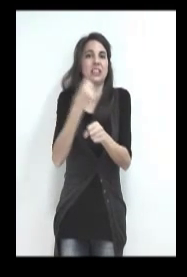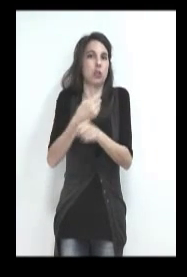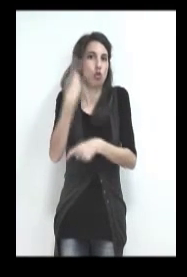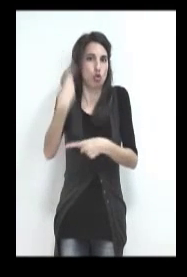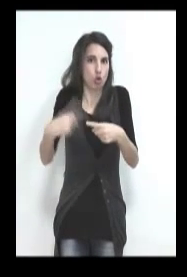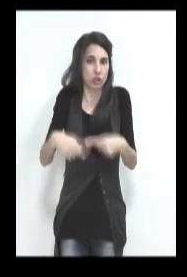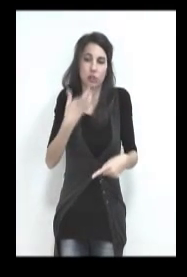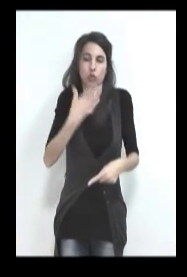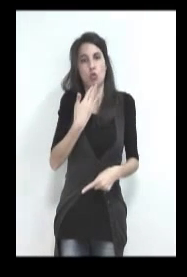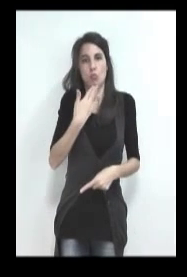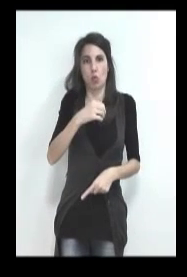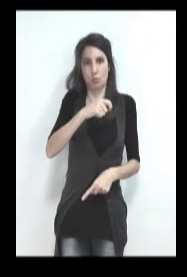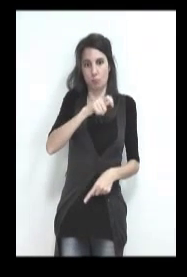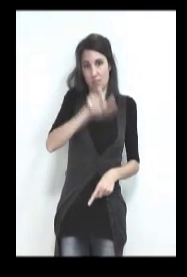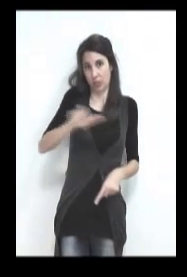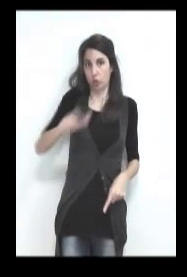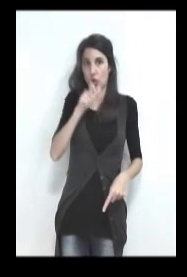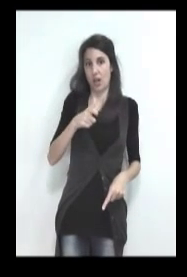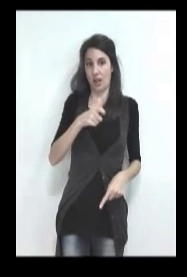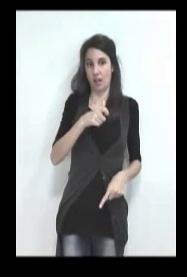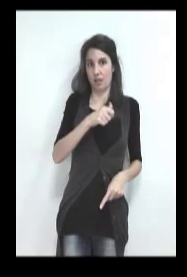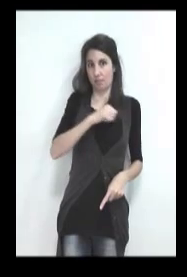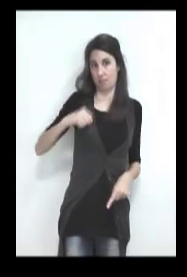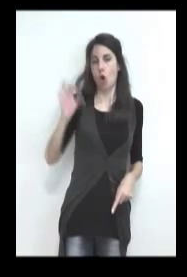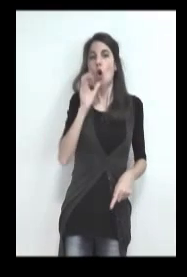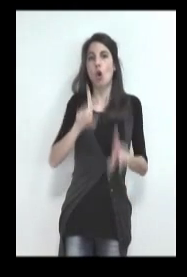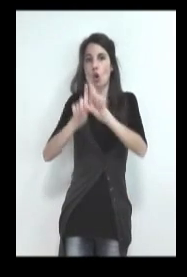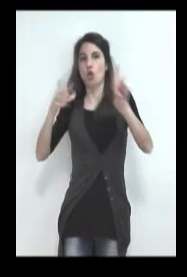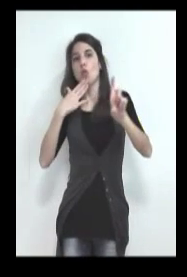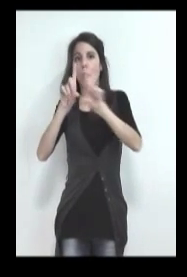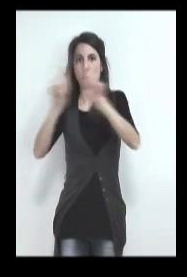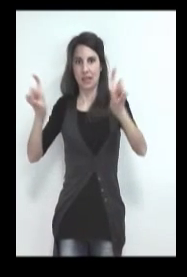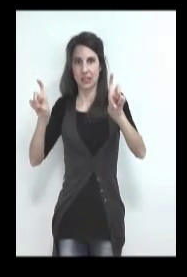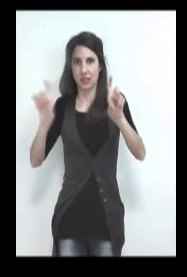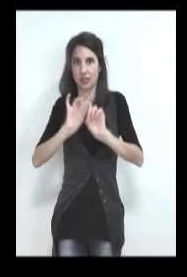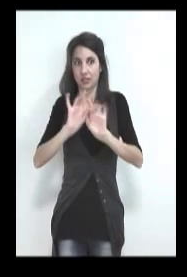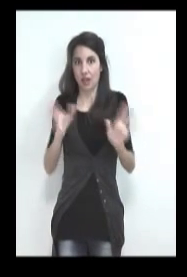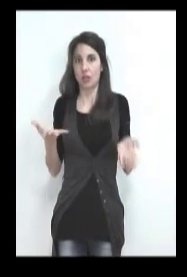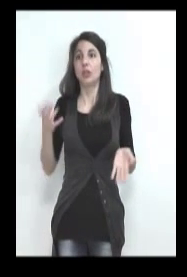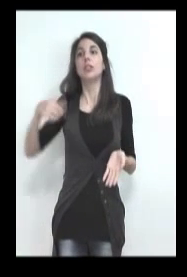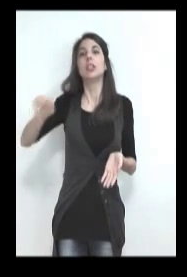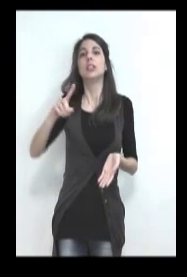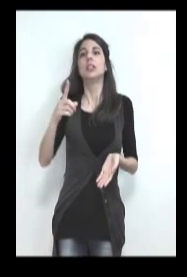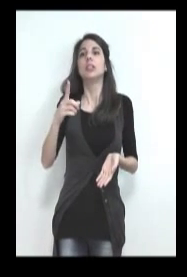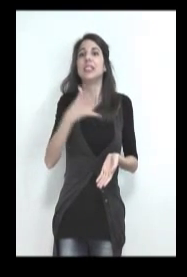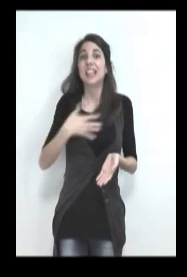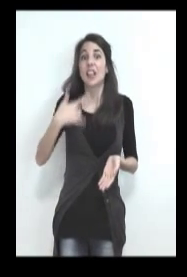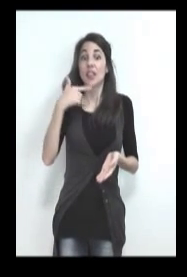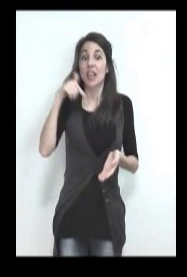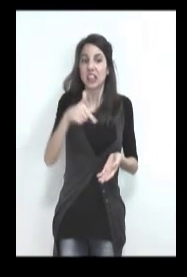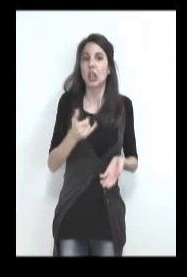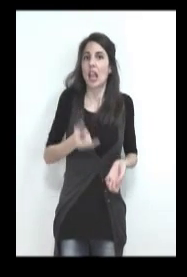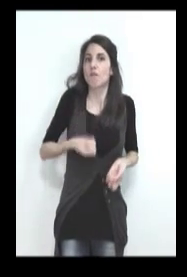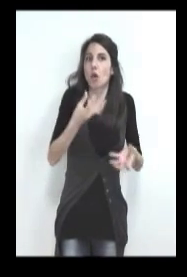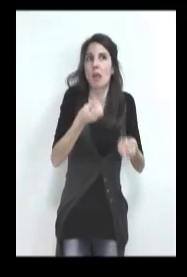que también está obligatoriamente siendo depositada, en este caso la entidad de Hacienda. A nadie nos horroriza esto. Genera una mejora,